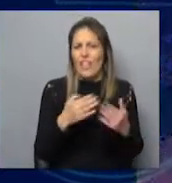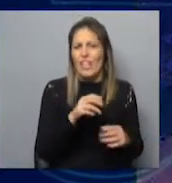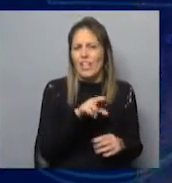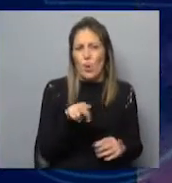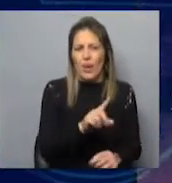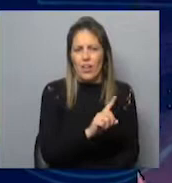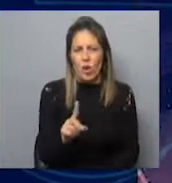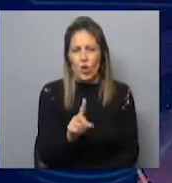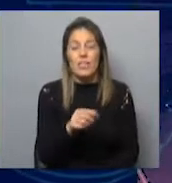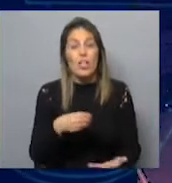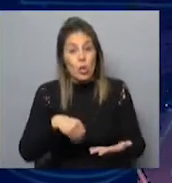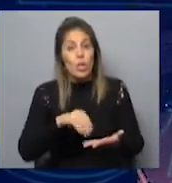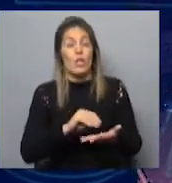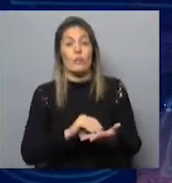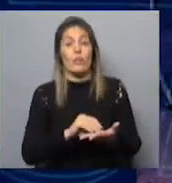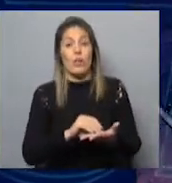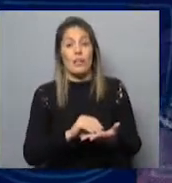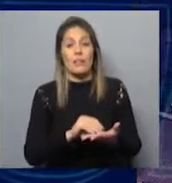si a eso le sumas diferentes